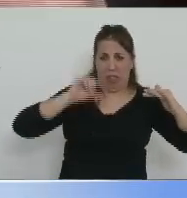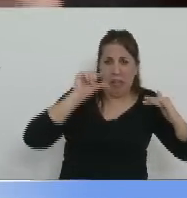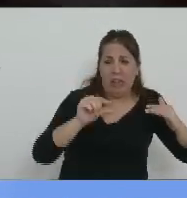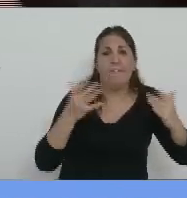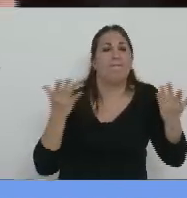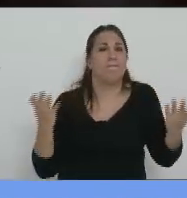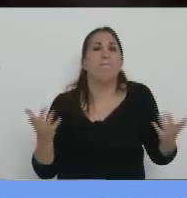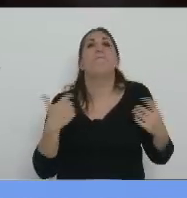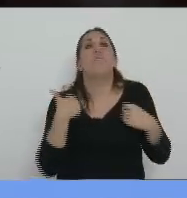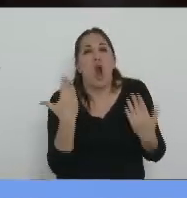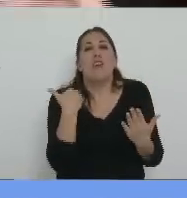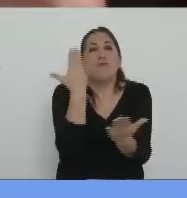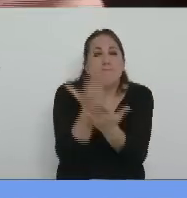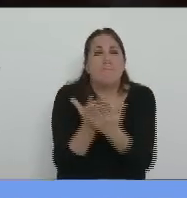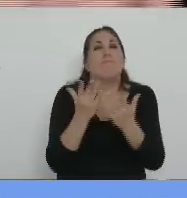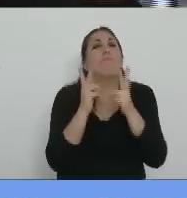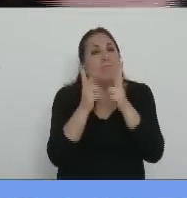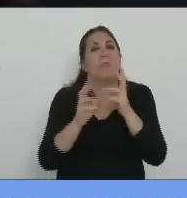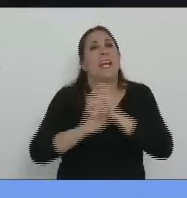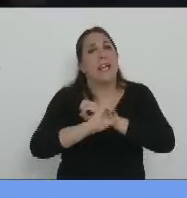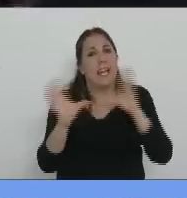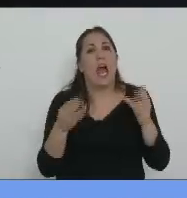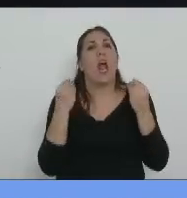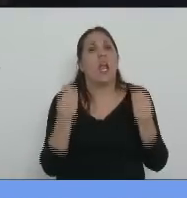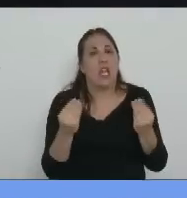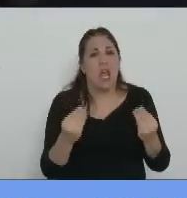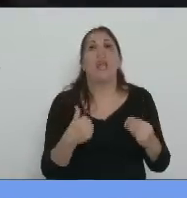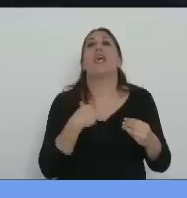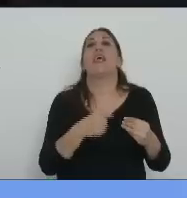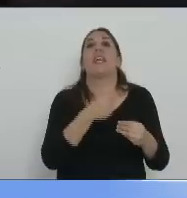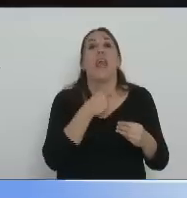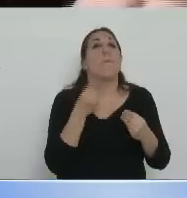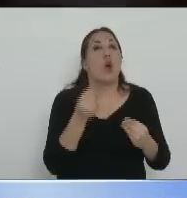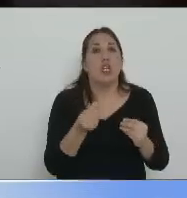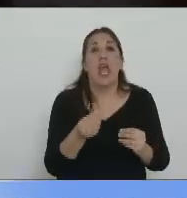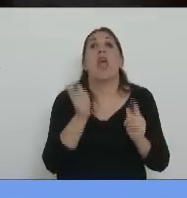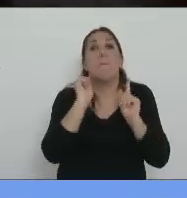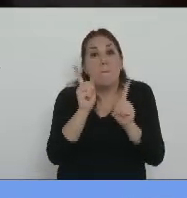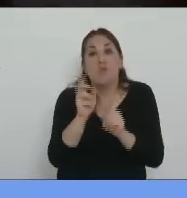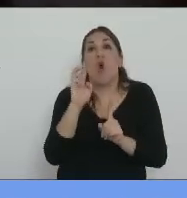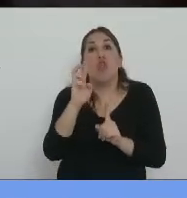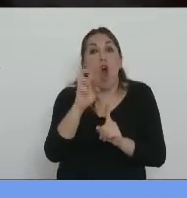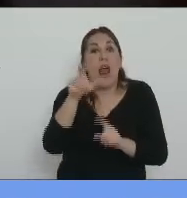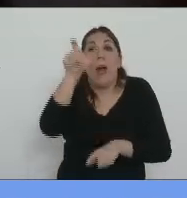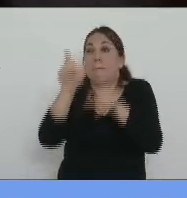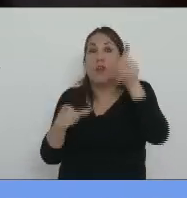planteamos claramente que queremos que los dólares vengan del son de los que están afuera